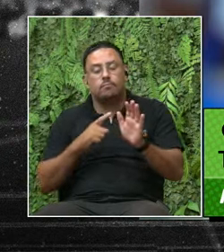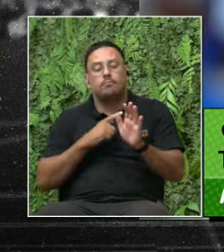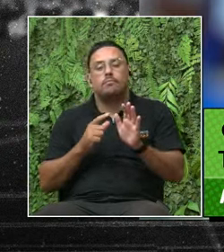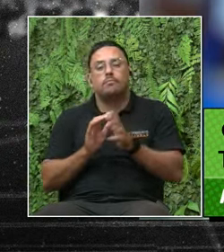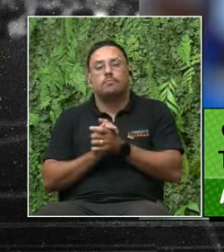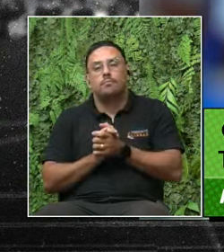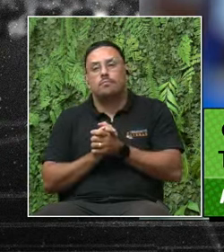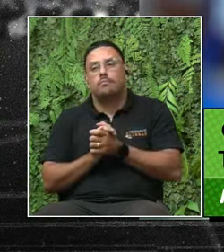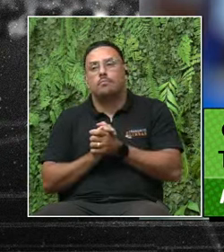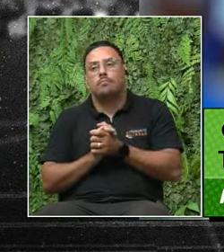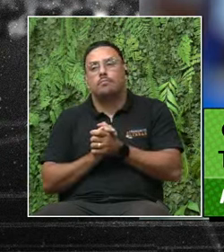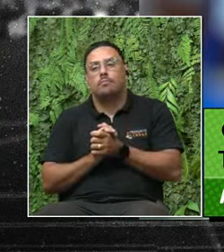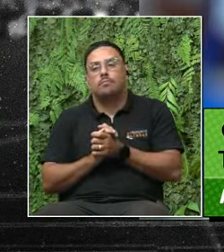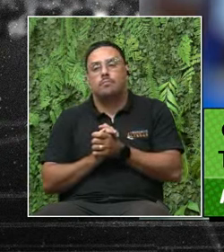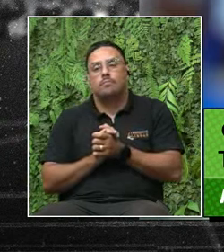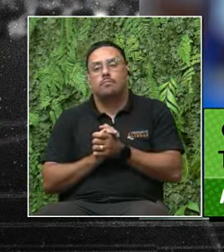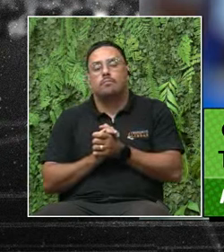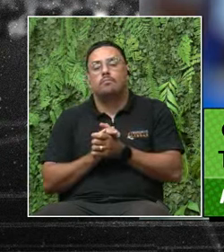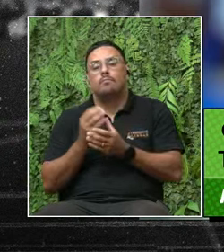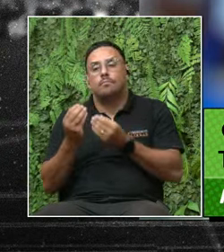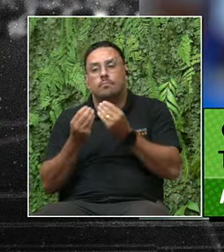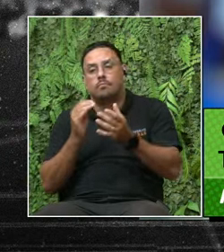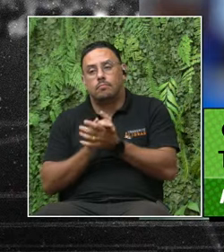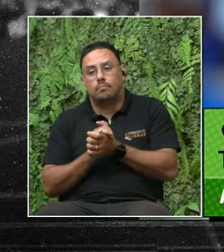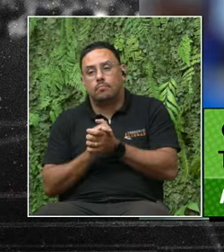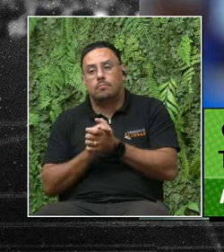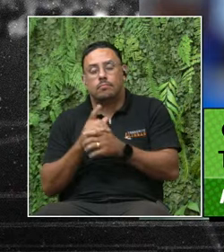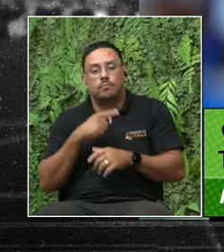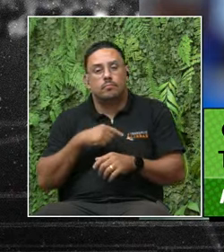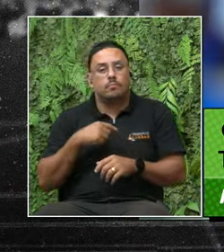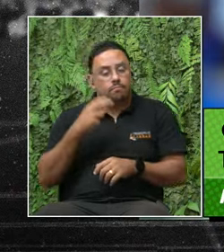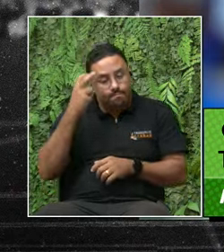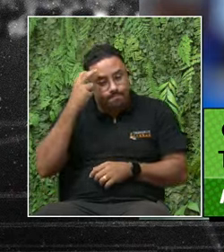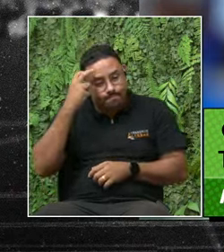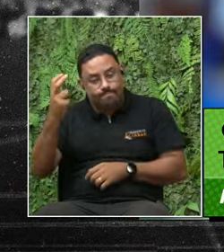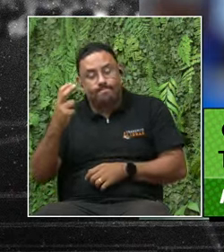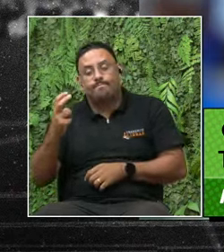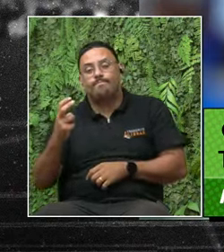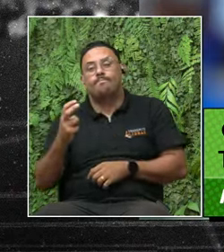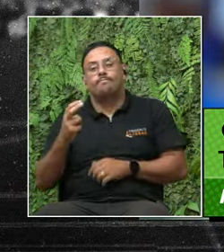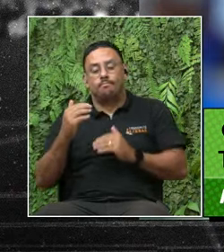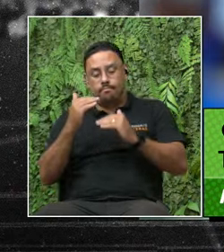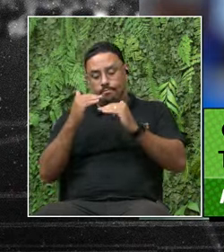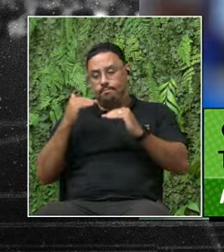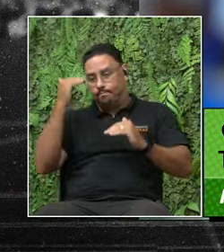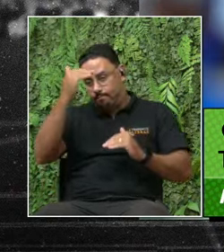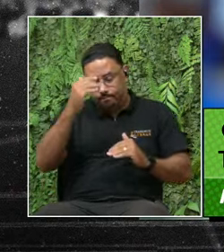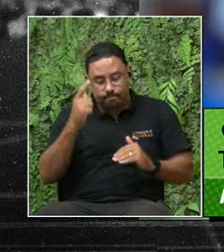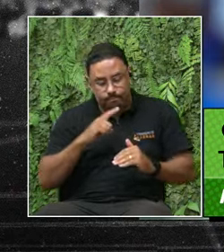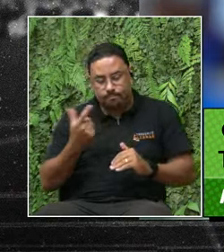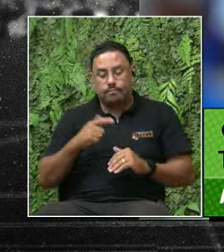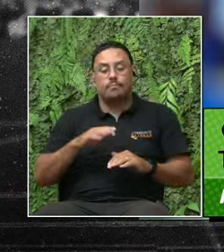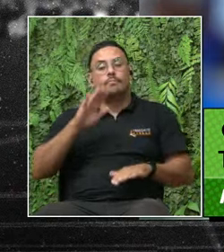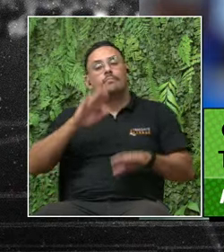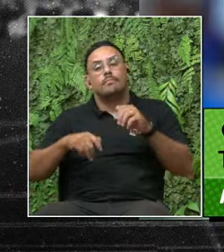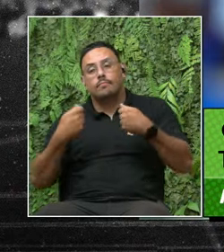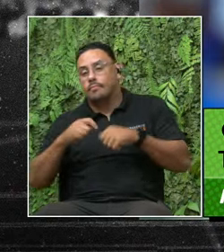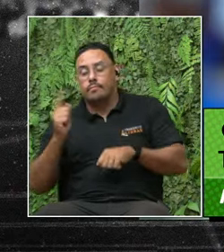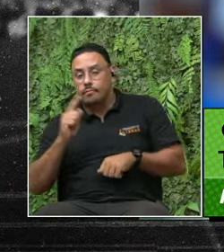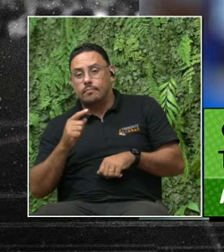una una pizarra Pero Los Chicos Sony inteligentes Y tien jerarquía A veces no es necesario